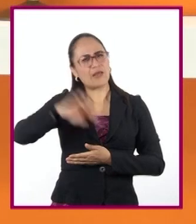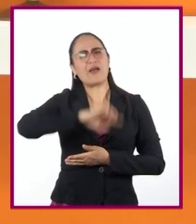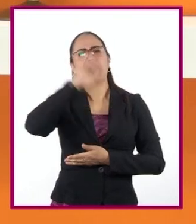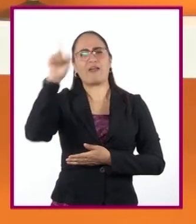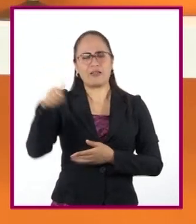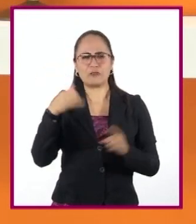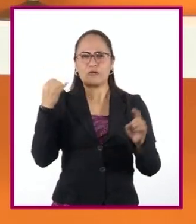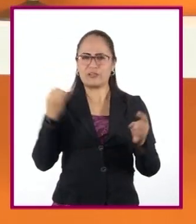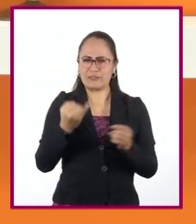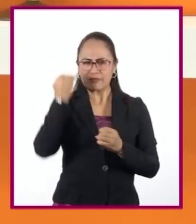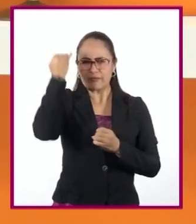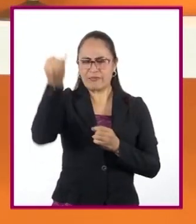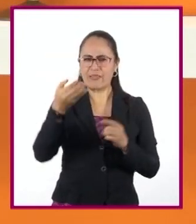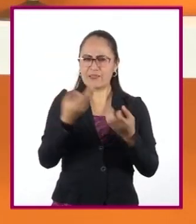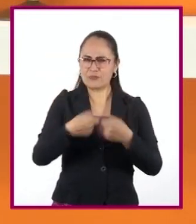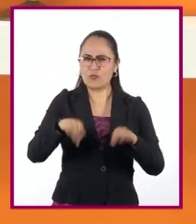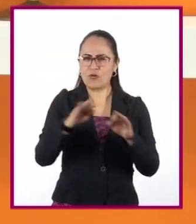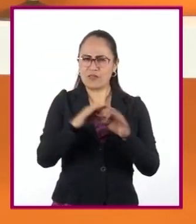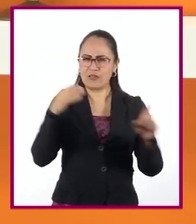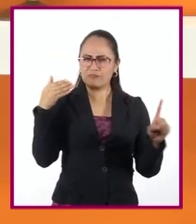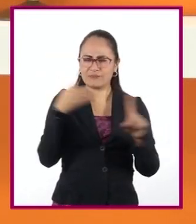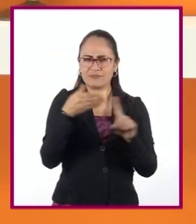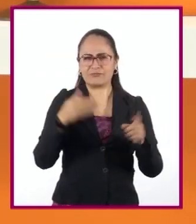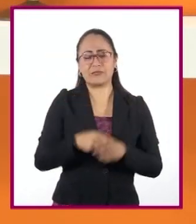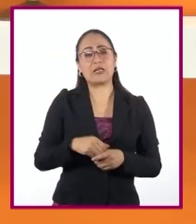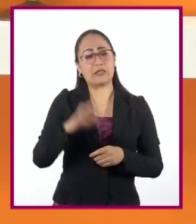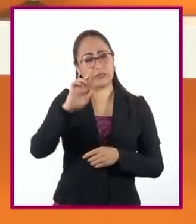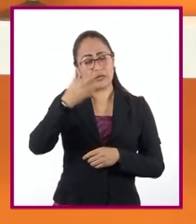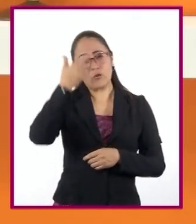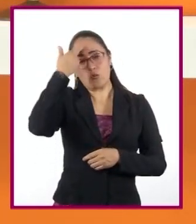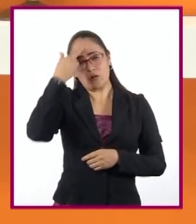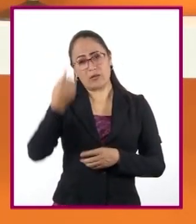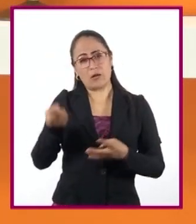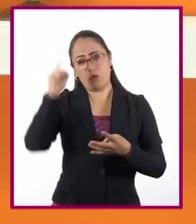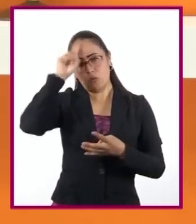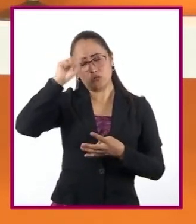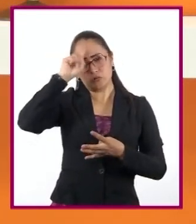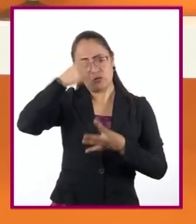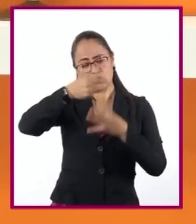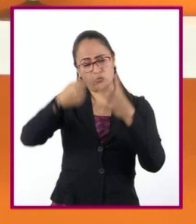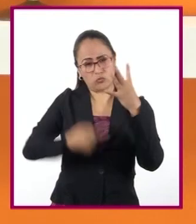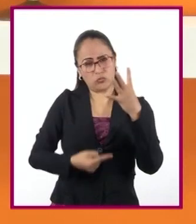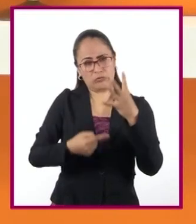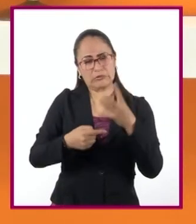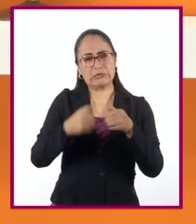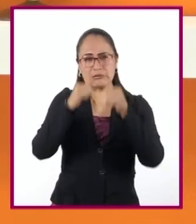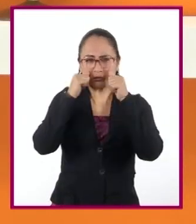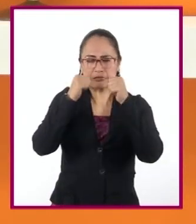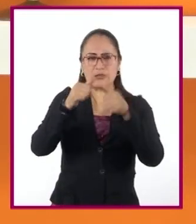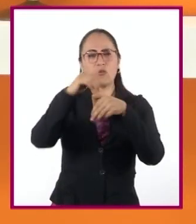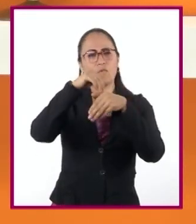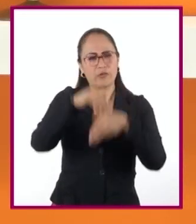importantes conclusiones. Recuerden seguir las medidas sanitarias, porque cuando nos cuidamos a nosotros